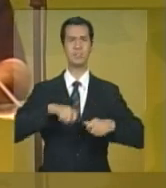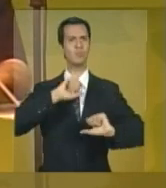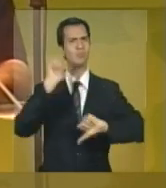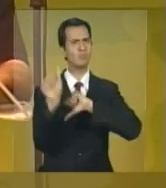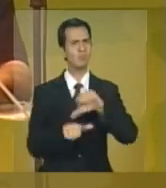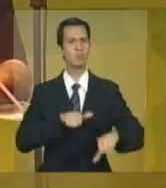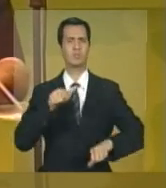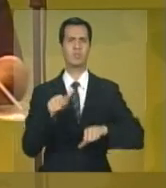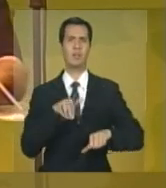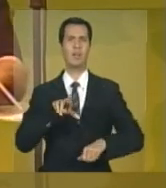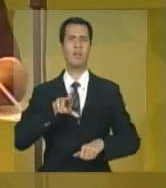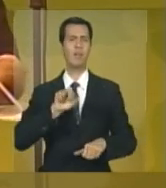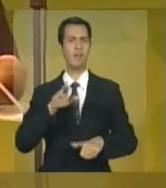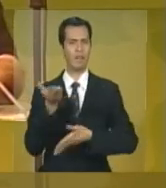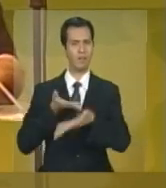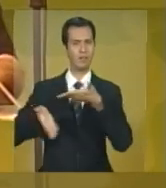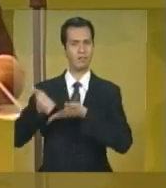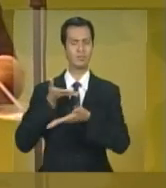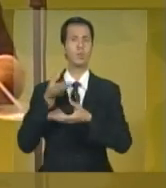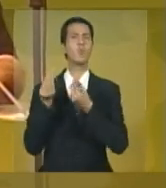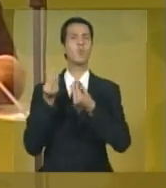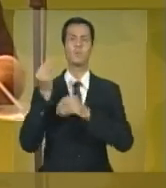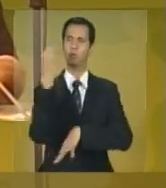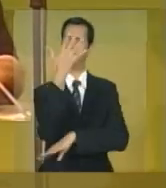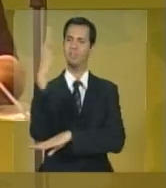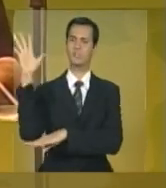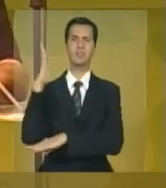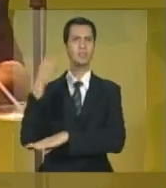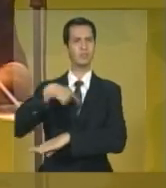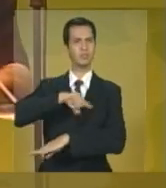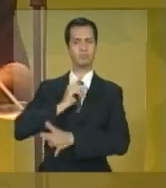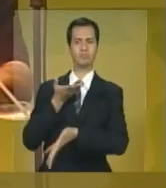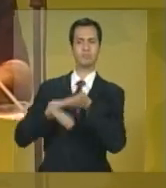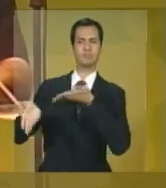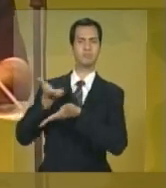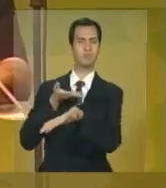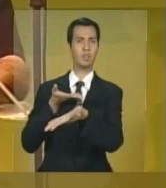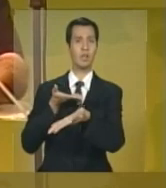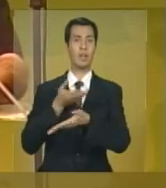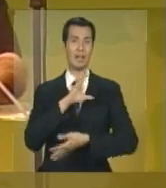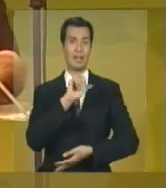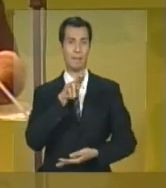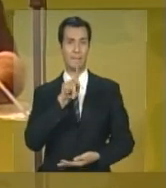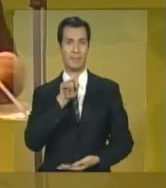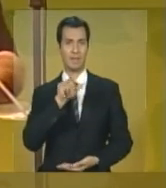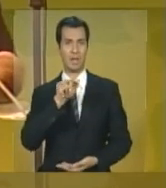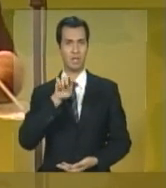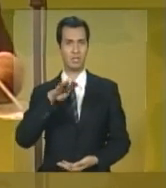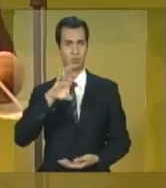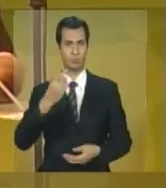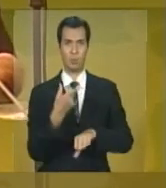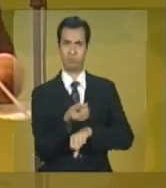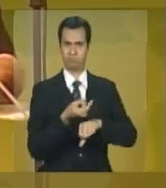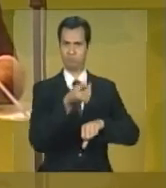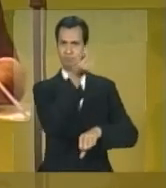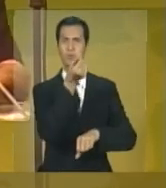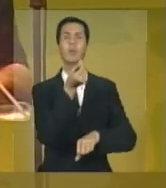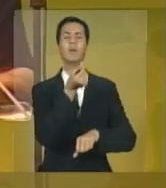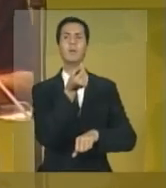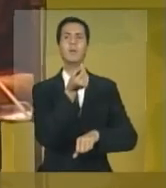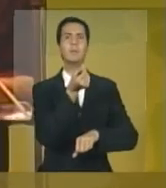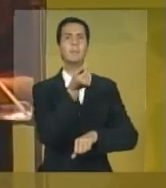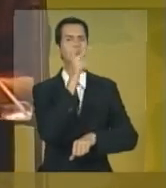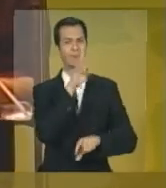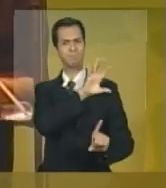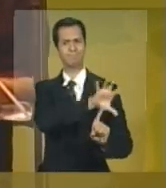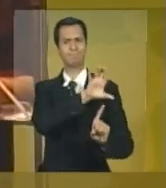relación que tenemos con la naturaleza. El capitalismo nos ha llevado a tratar a la naturaleza